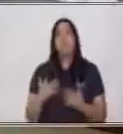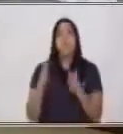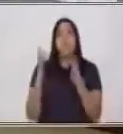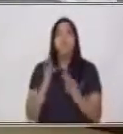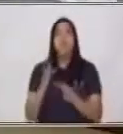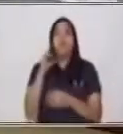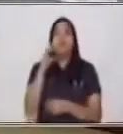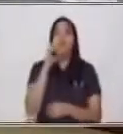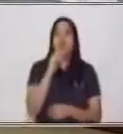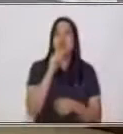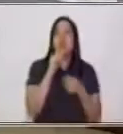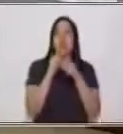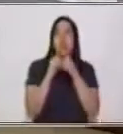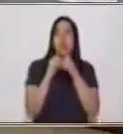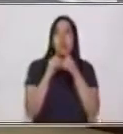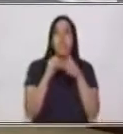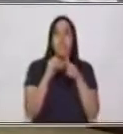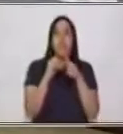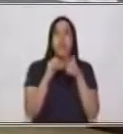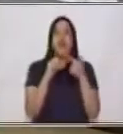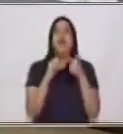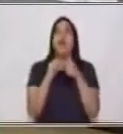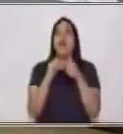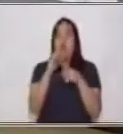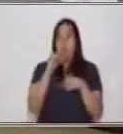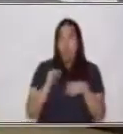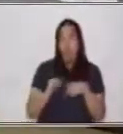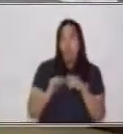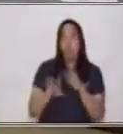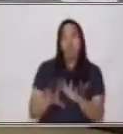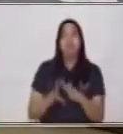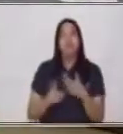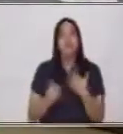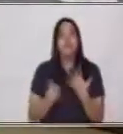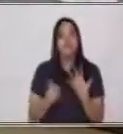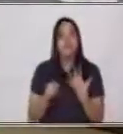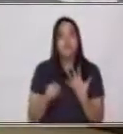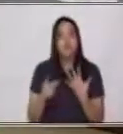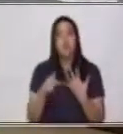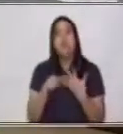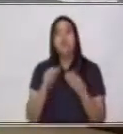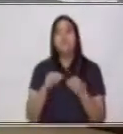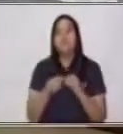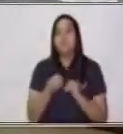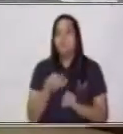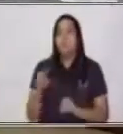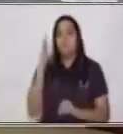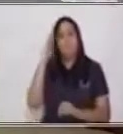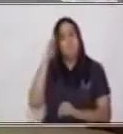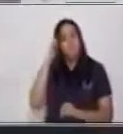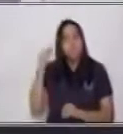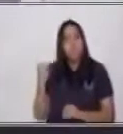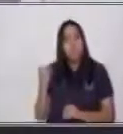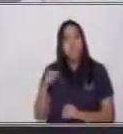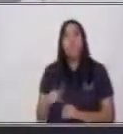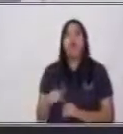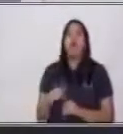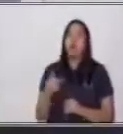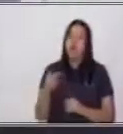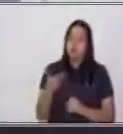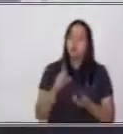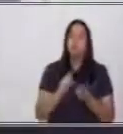Y entonces ahí hemos logrado ya el 0 que buscábamos. Si se dan cuenta ya logramos 1, 2, 3 ceros.